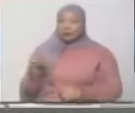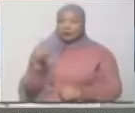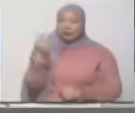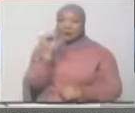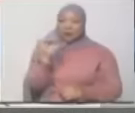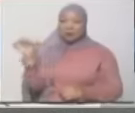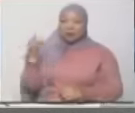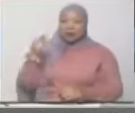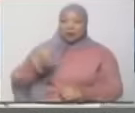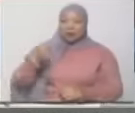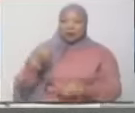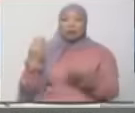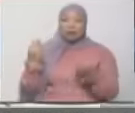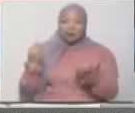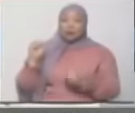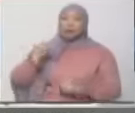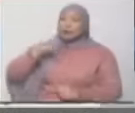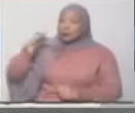Es mucho, ¿verdad?